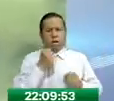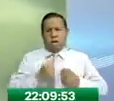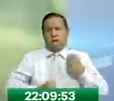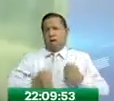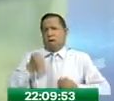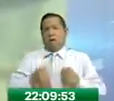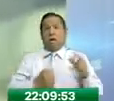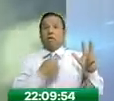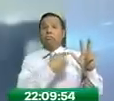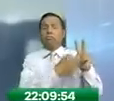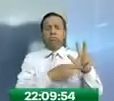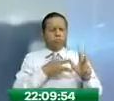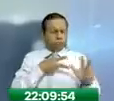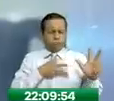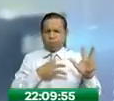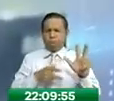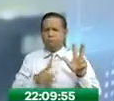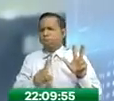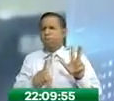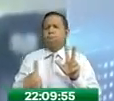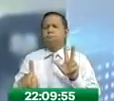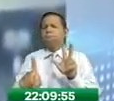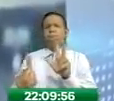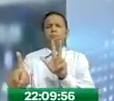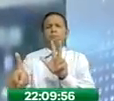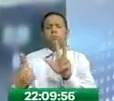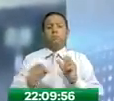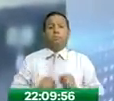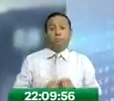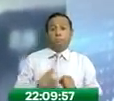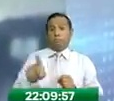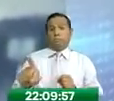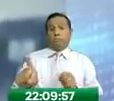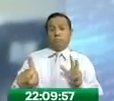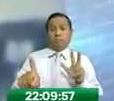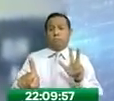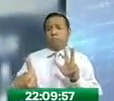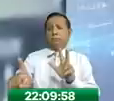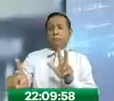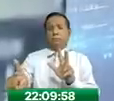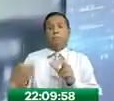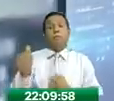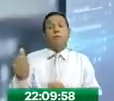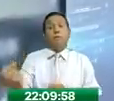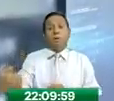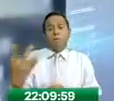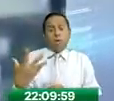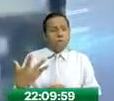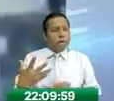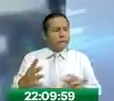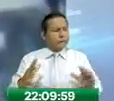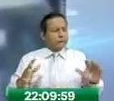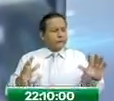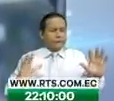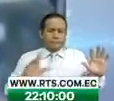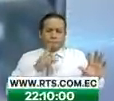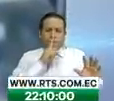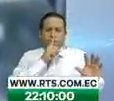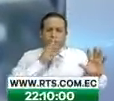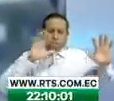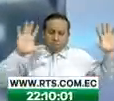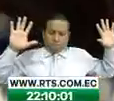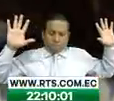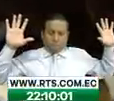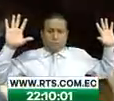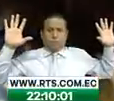video. Al sentirse acorralada, nos cuenta que no hizo más que colaborar con los